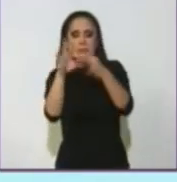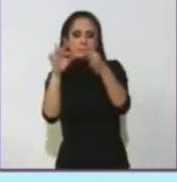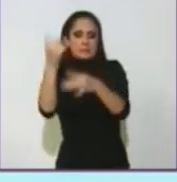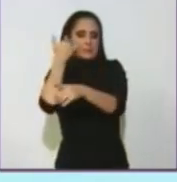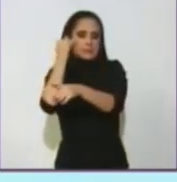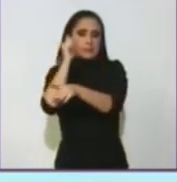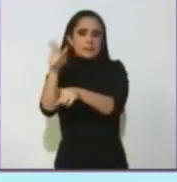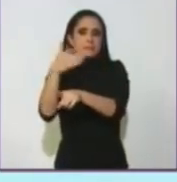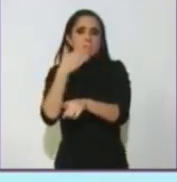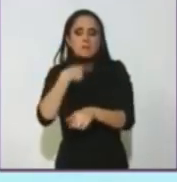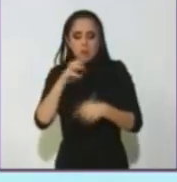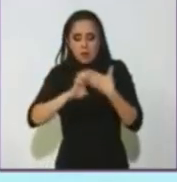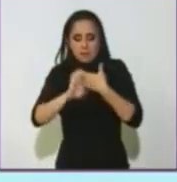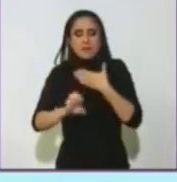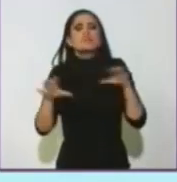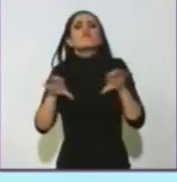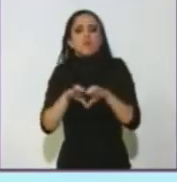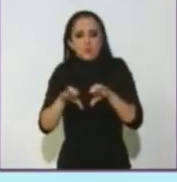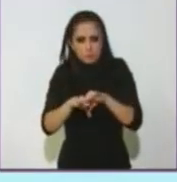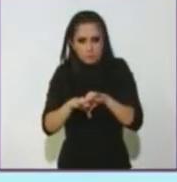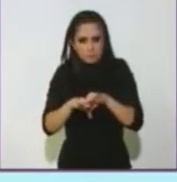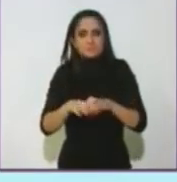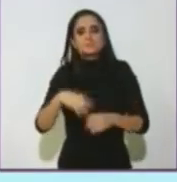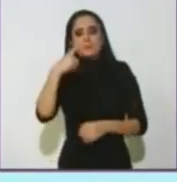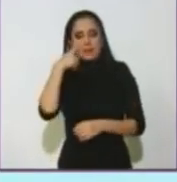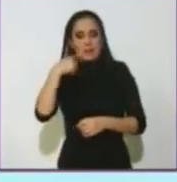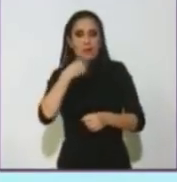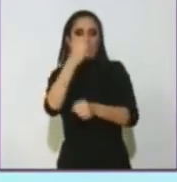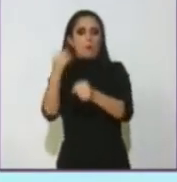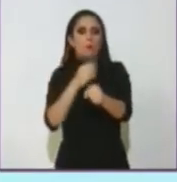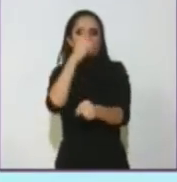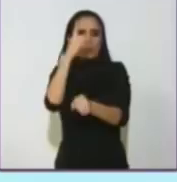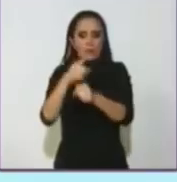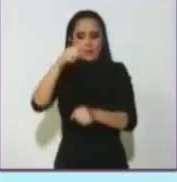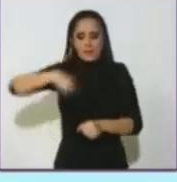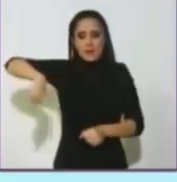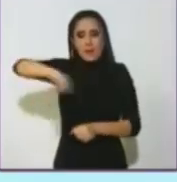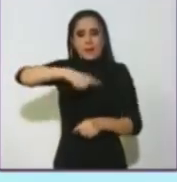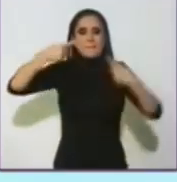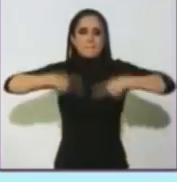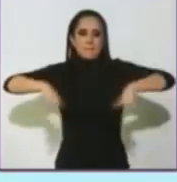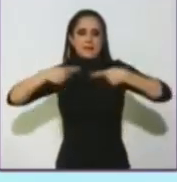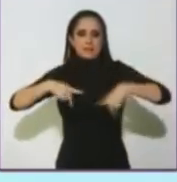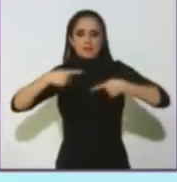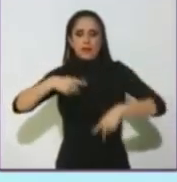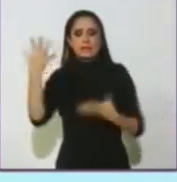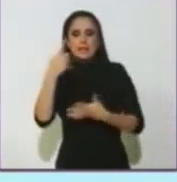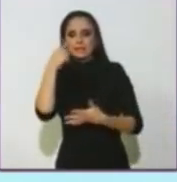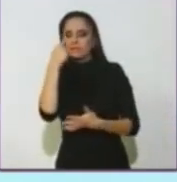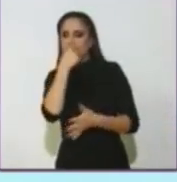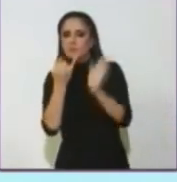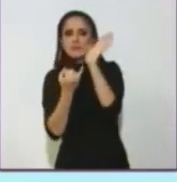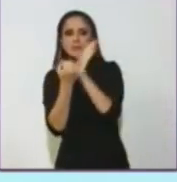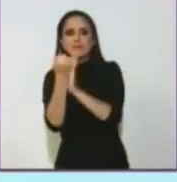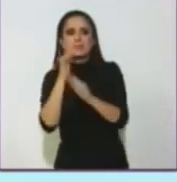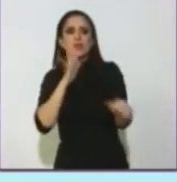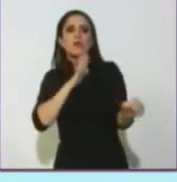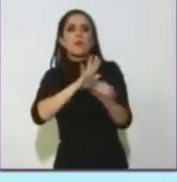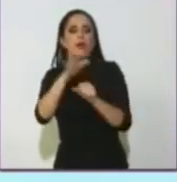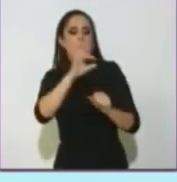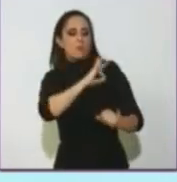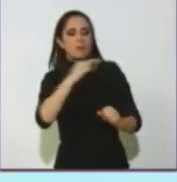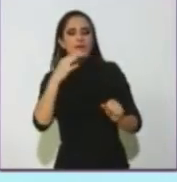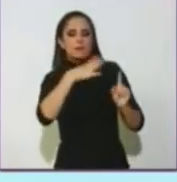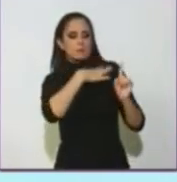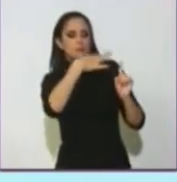vamos a evitar justo con esta oportunidad que tienen los capitalinos de tomar la decisión de qué mujer es la que va a estar al frente de